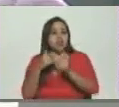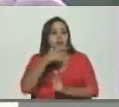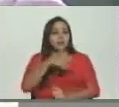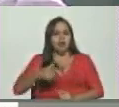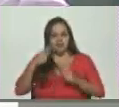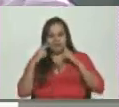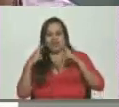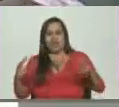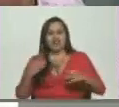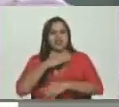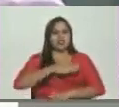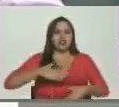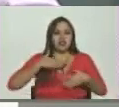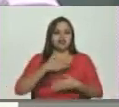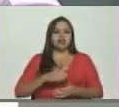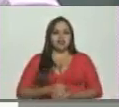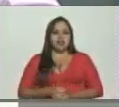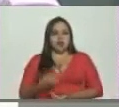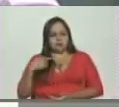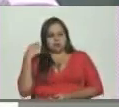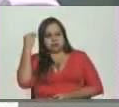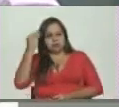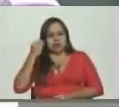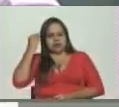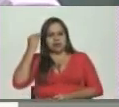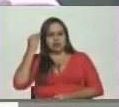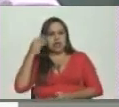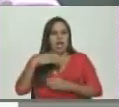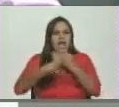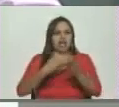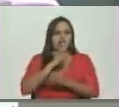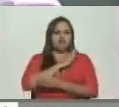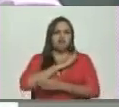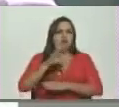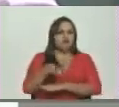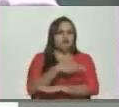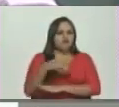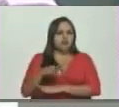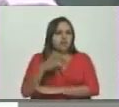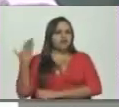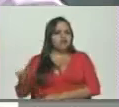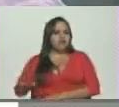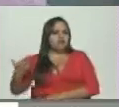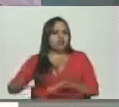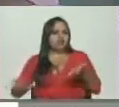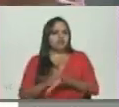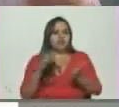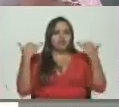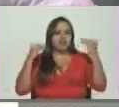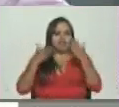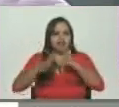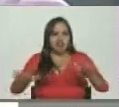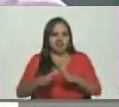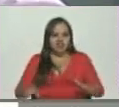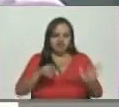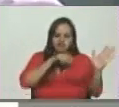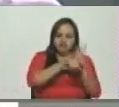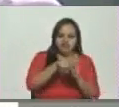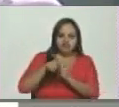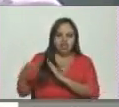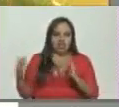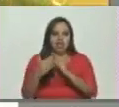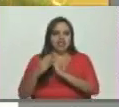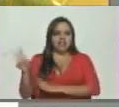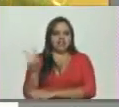aprecie y lo disfrute. Y además yo pienso que va a ser una pieza fundamental dentro de la celebración de esta Navidad a nivel de los hogares venezolanos. Es que como